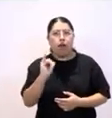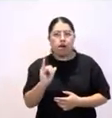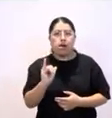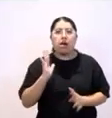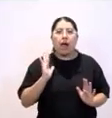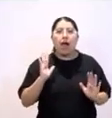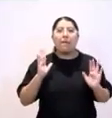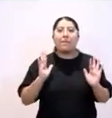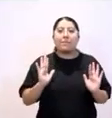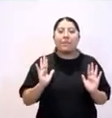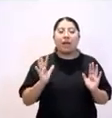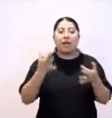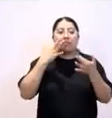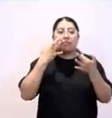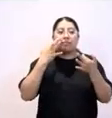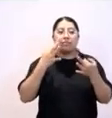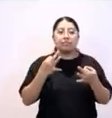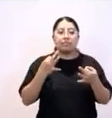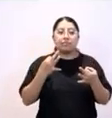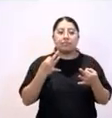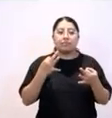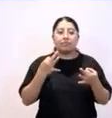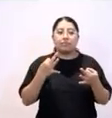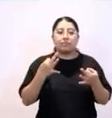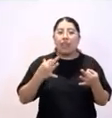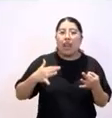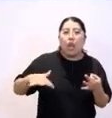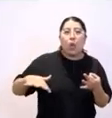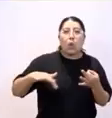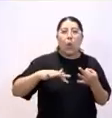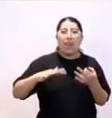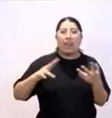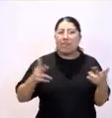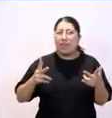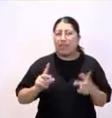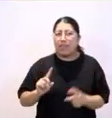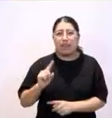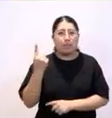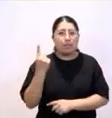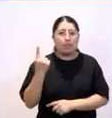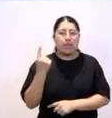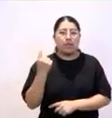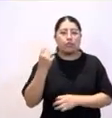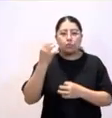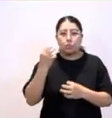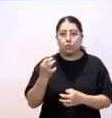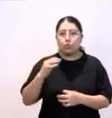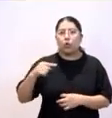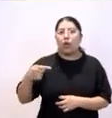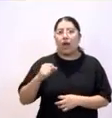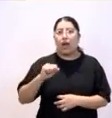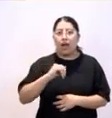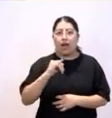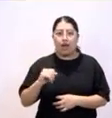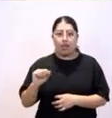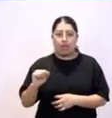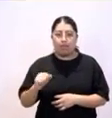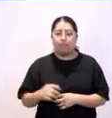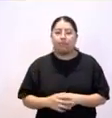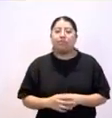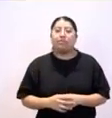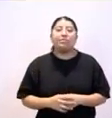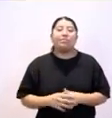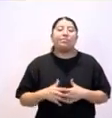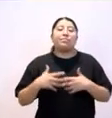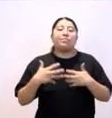realmente, bueno, pues el sitio más de emergencia en este momento precisamente es Gaza. Y en ese sentido,